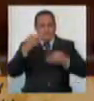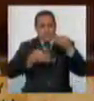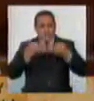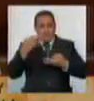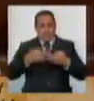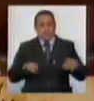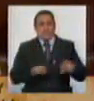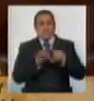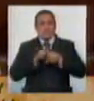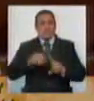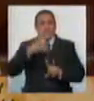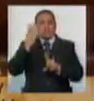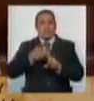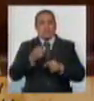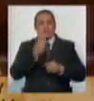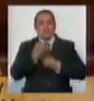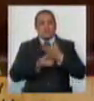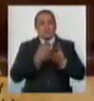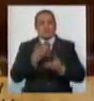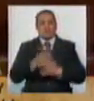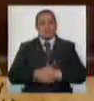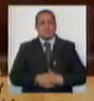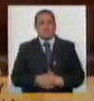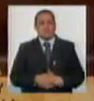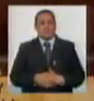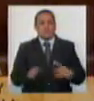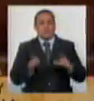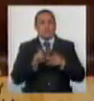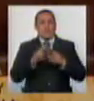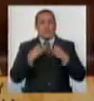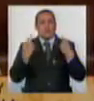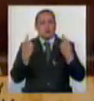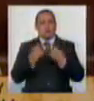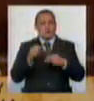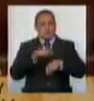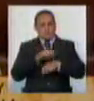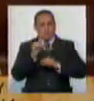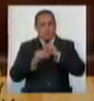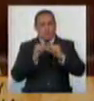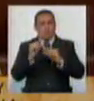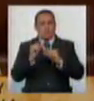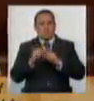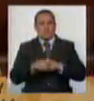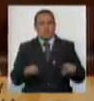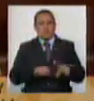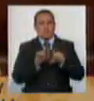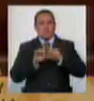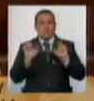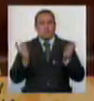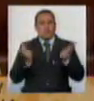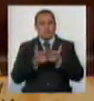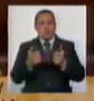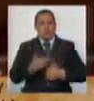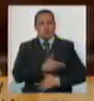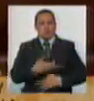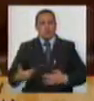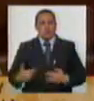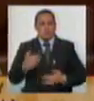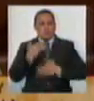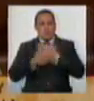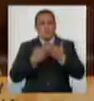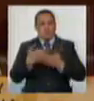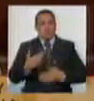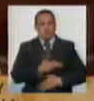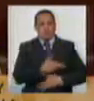la Unidad de Análisis de Información. Las reuniones periódicas del Consejo de Estado que viene impulsando